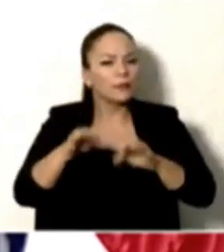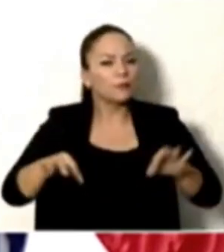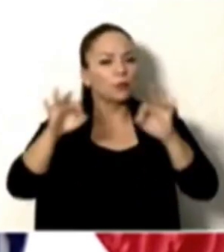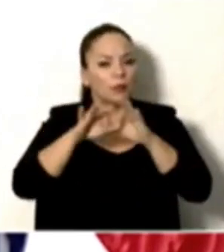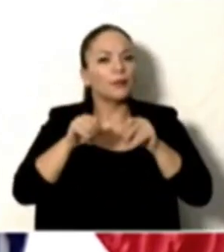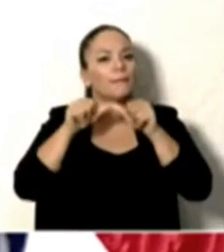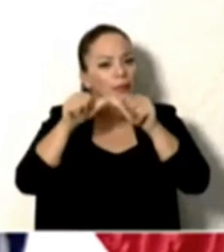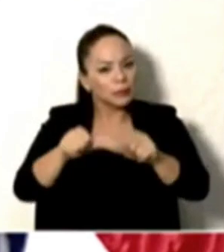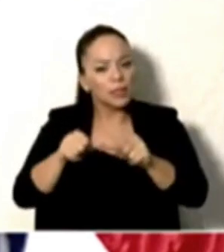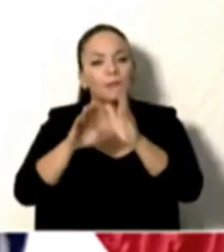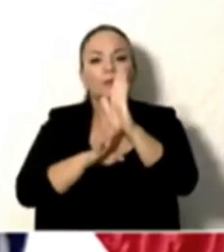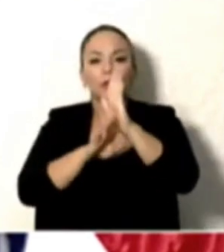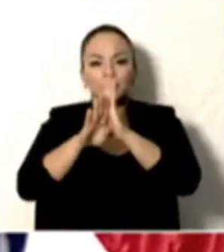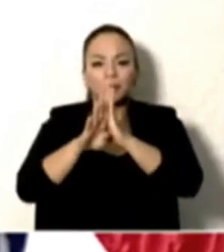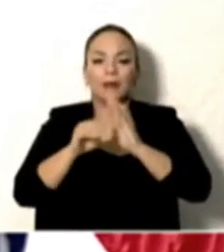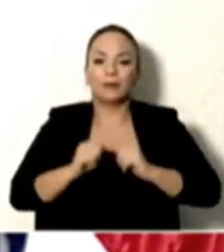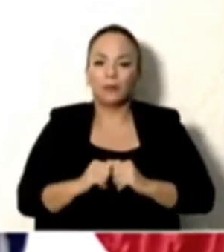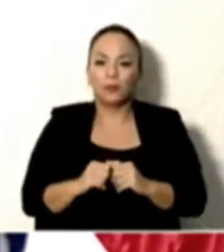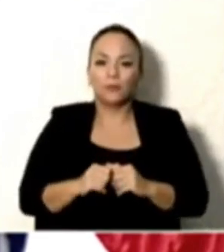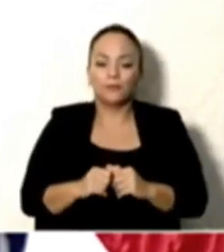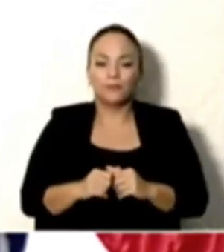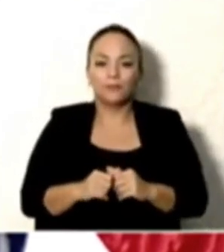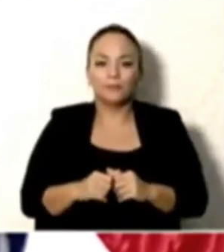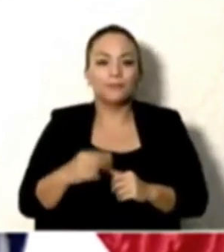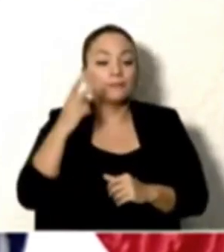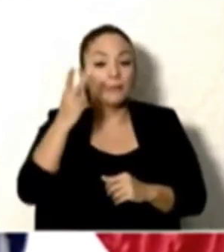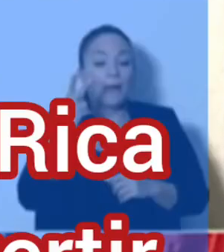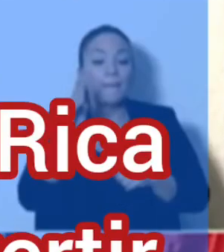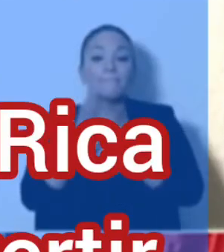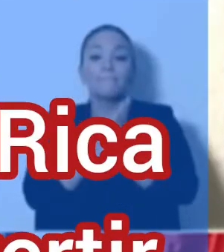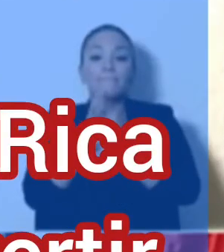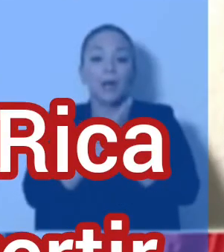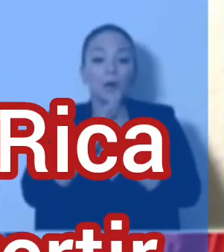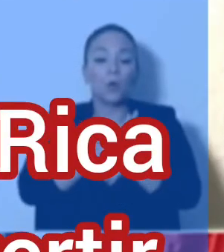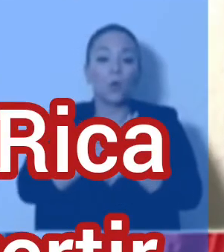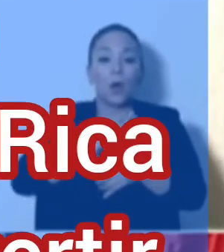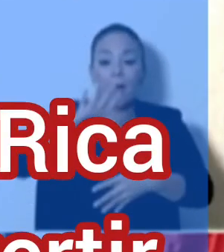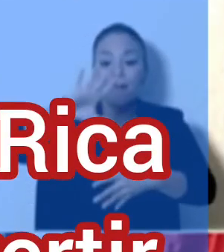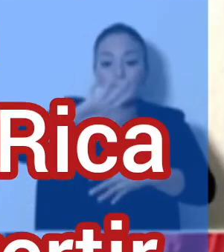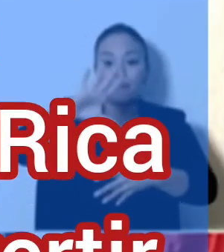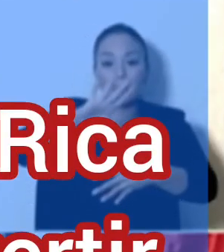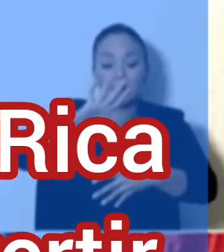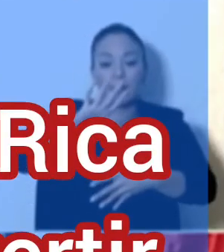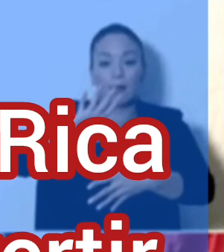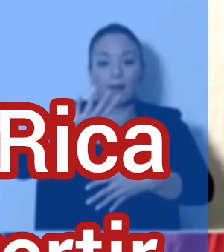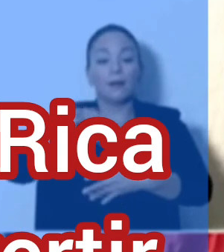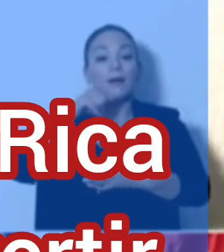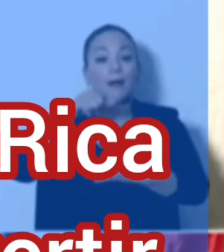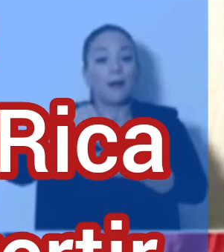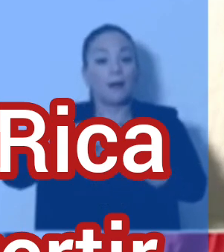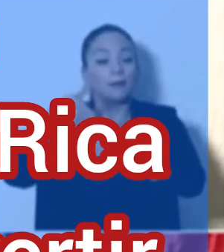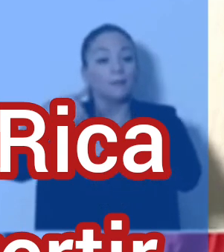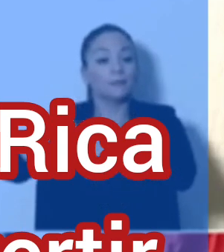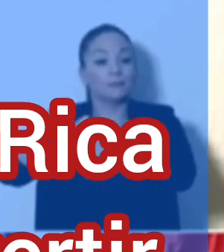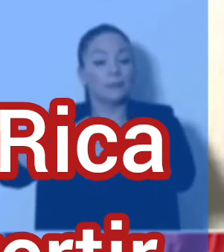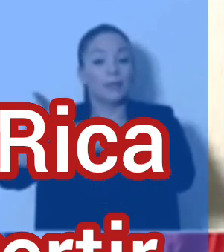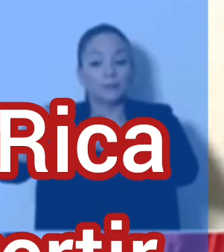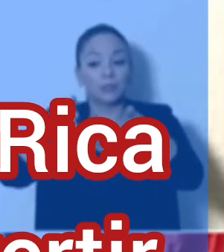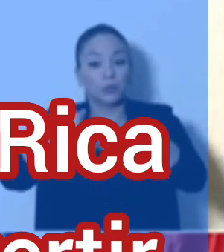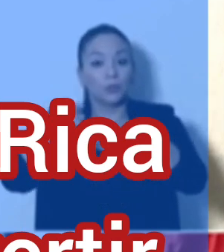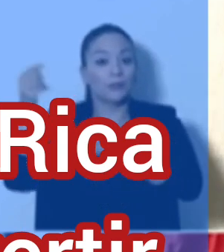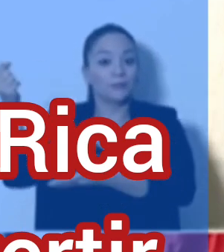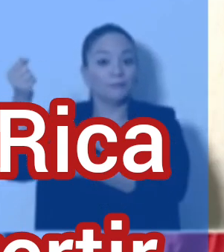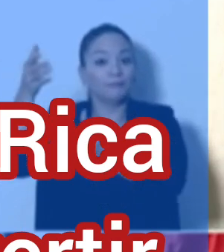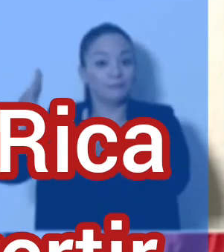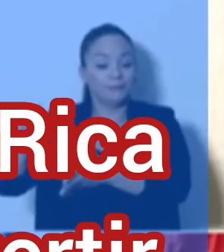para continuar progresando. Fíjense que ya el Banco de América emitió una nota a sus inversionistas. Prepárense